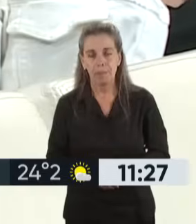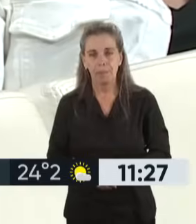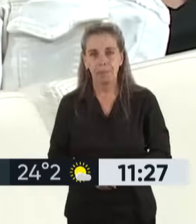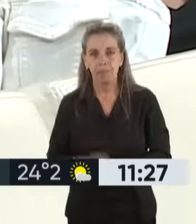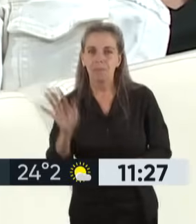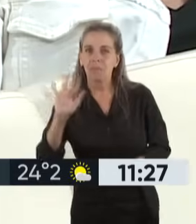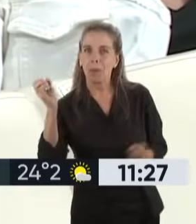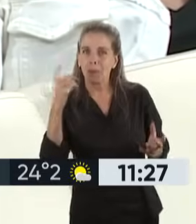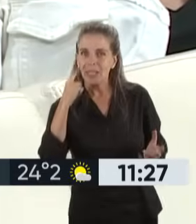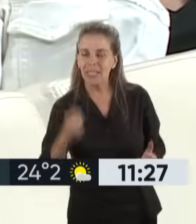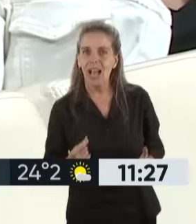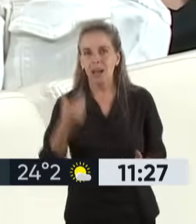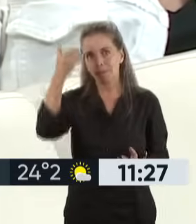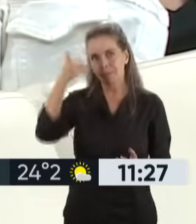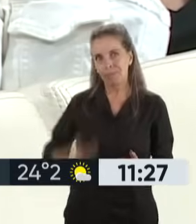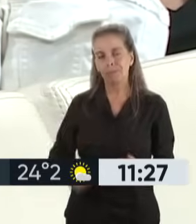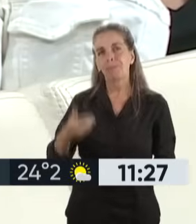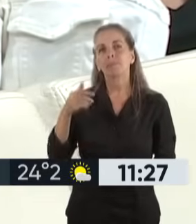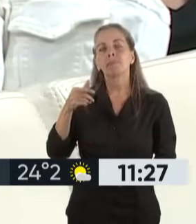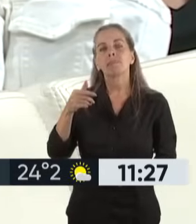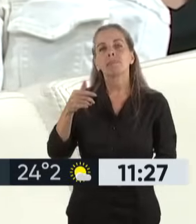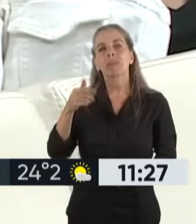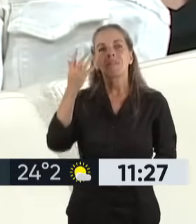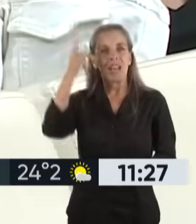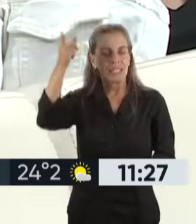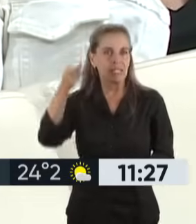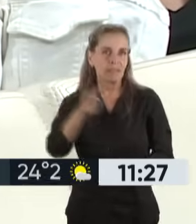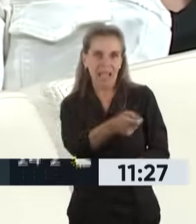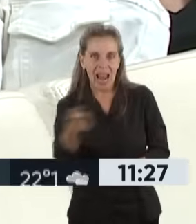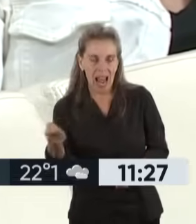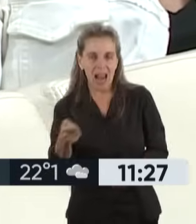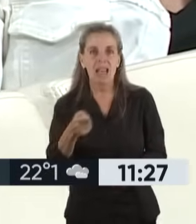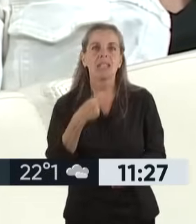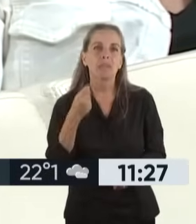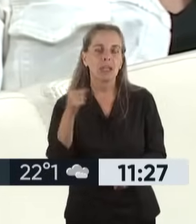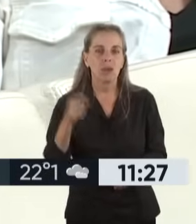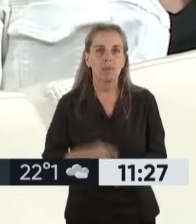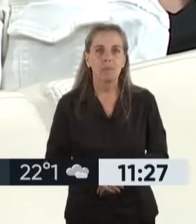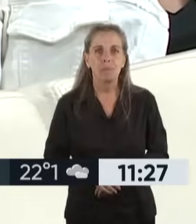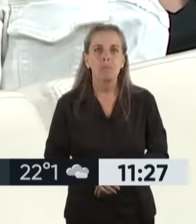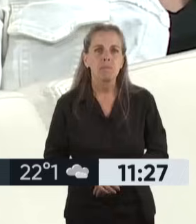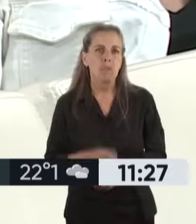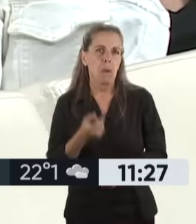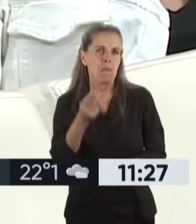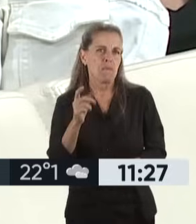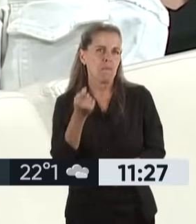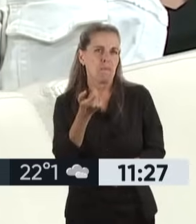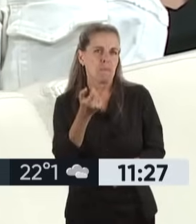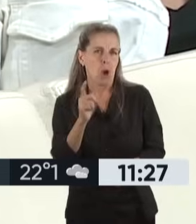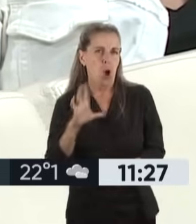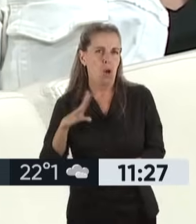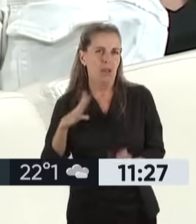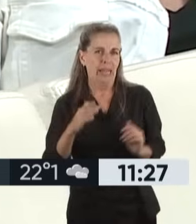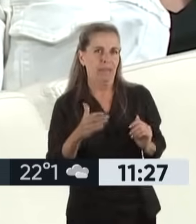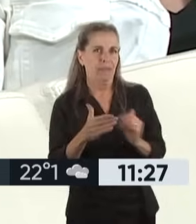Hola, buen día. Natalio Cosoy, de France 24 en español. ¿Cómo andas? ¿Bien? Bien, gracias. Se están ya acercando en poquitos días que se cumplan los primeros